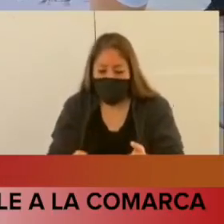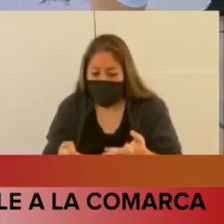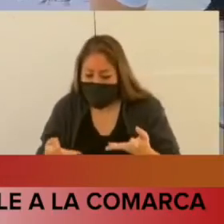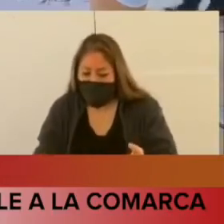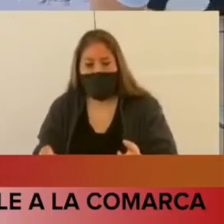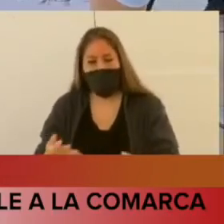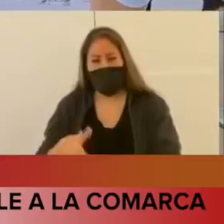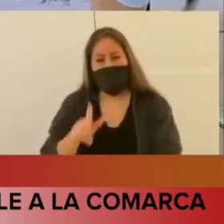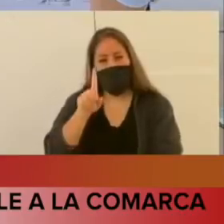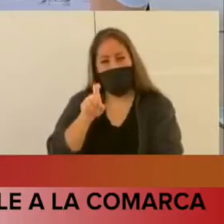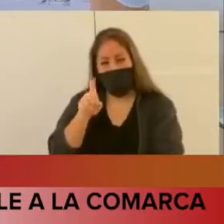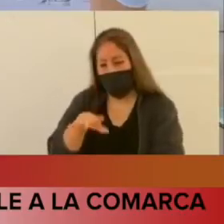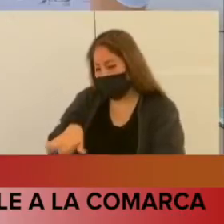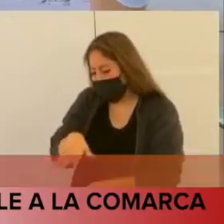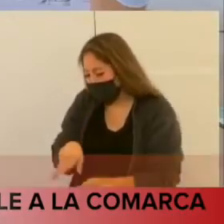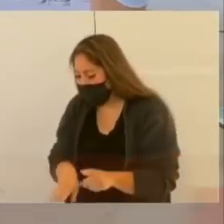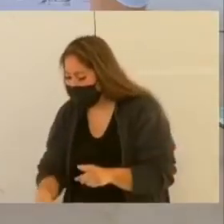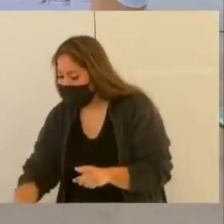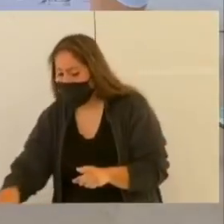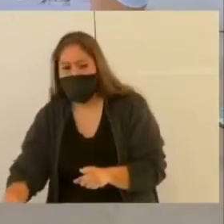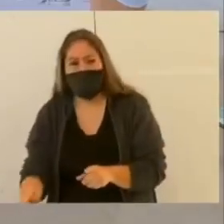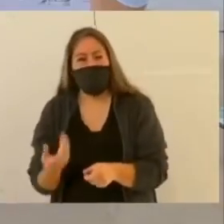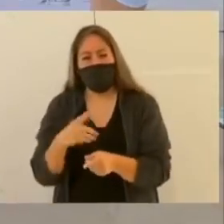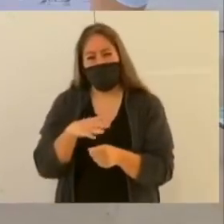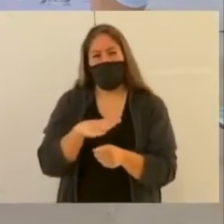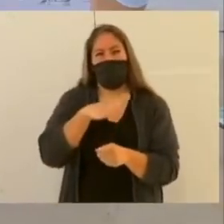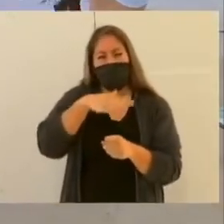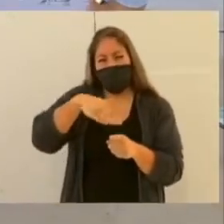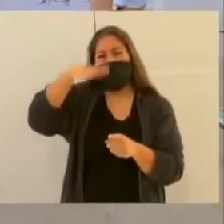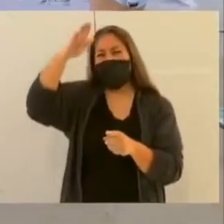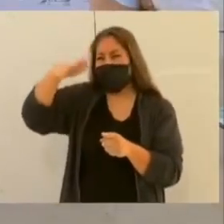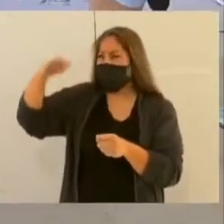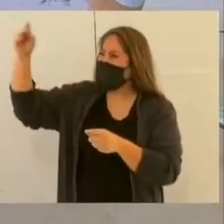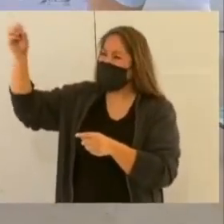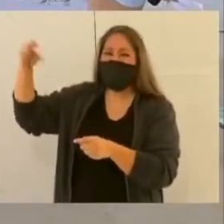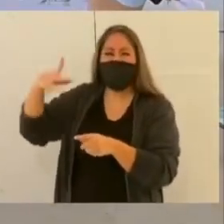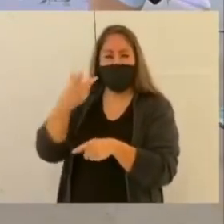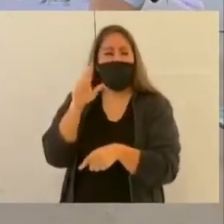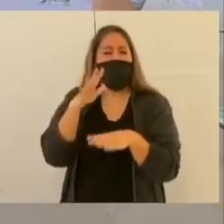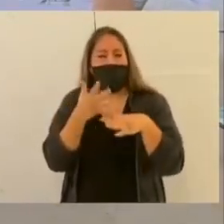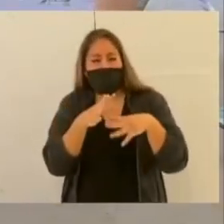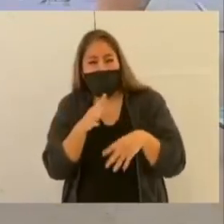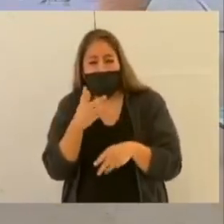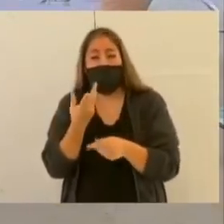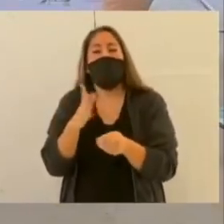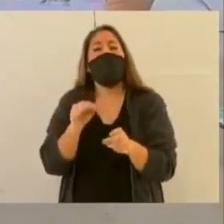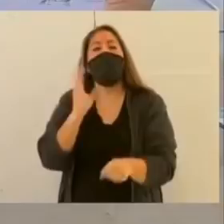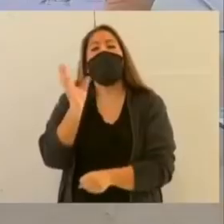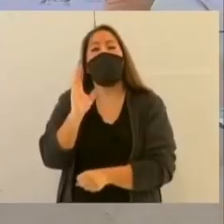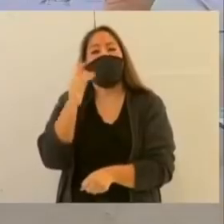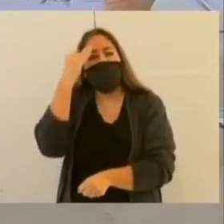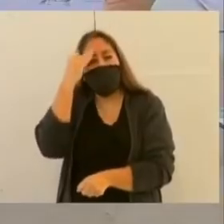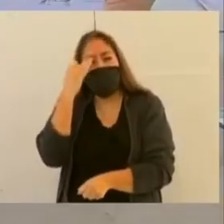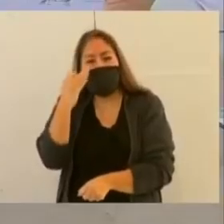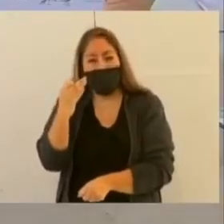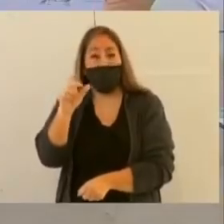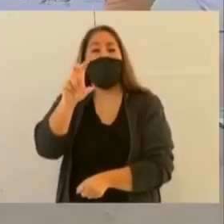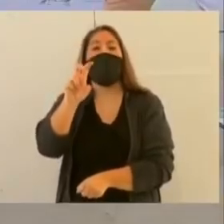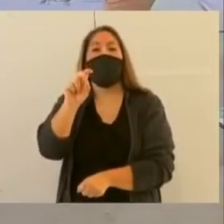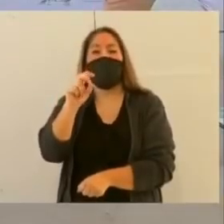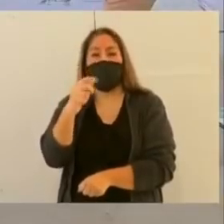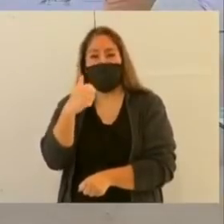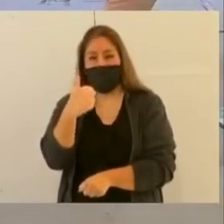del acuífero. Se considera que el acuífero tendrá de vida 36 años. Entonces, pues es muy oportuno